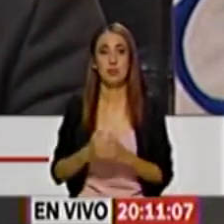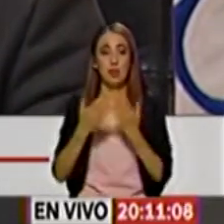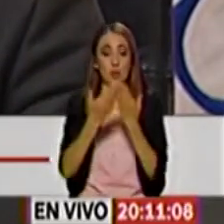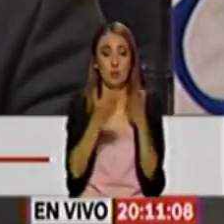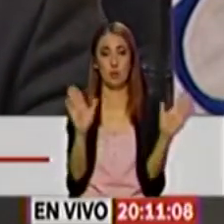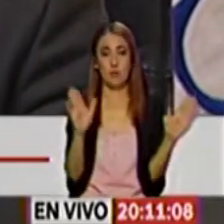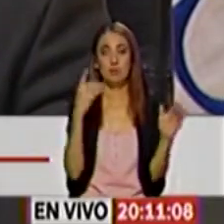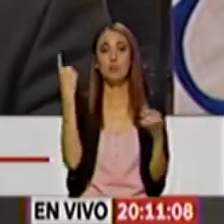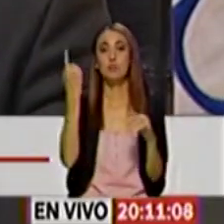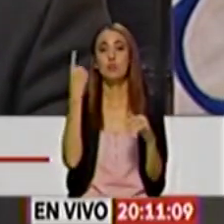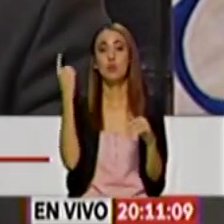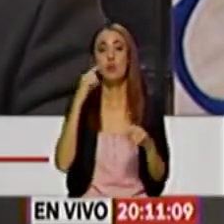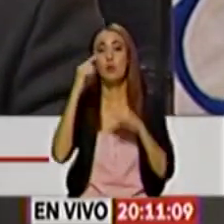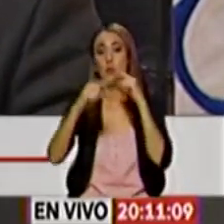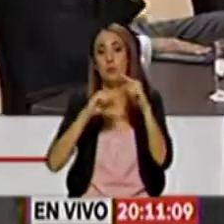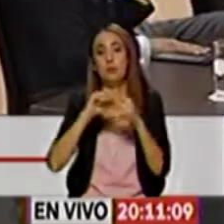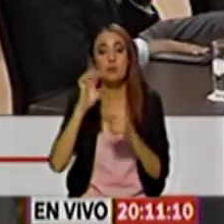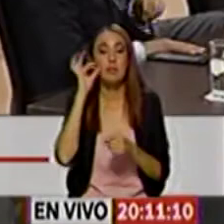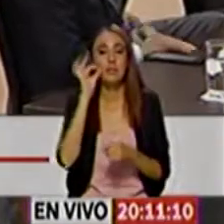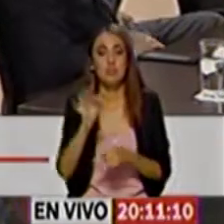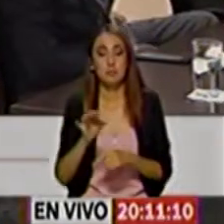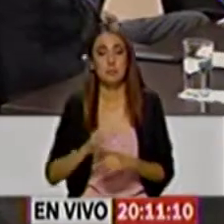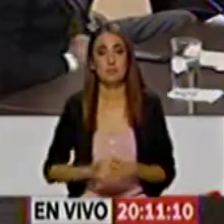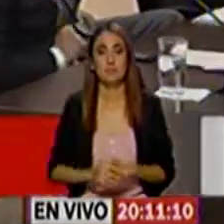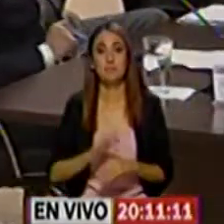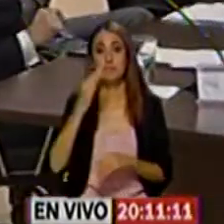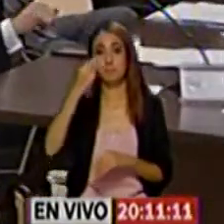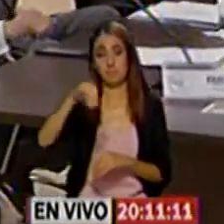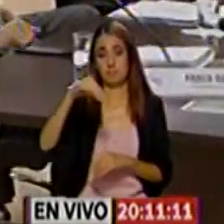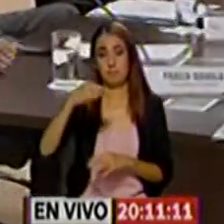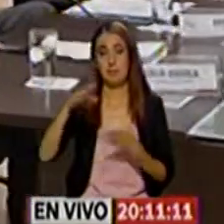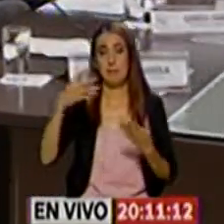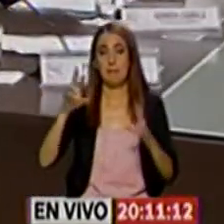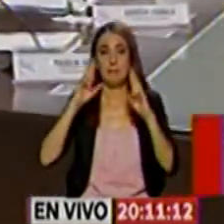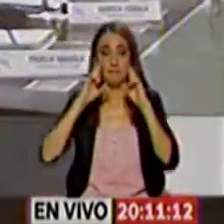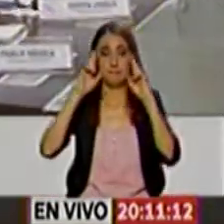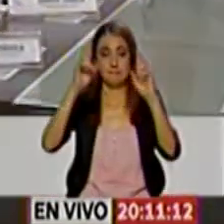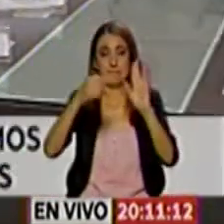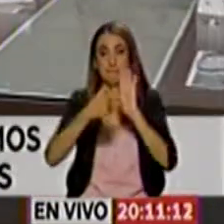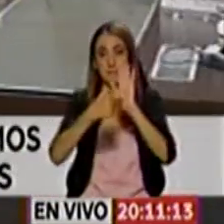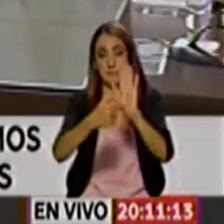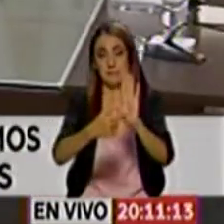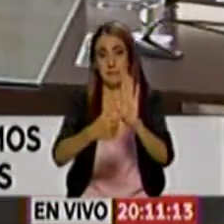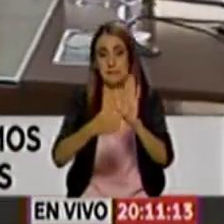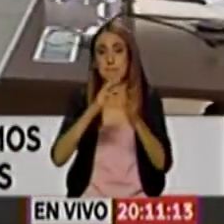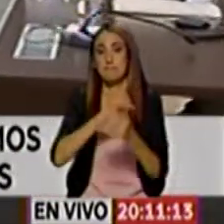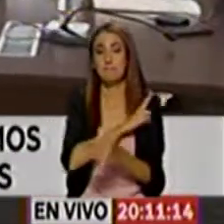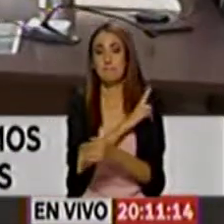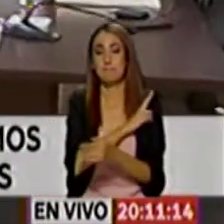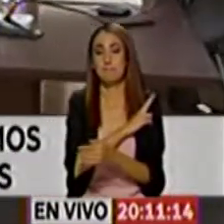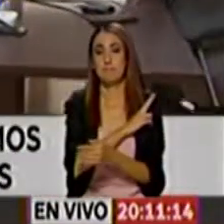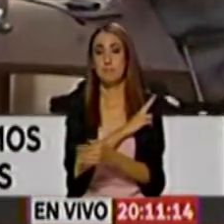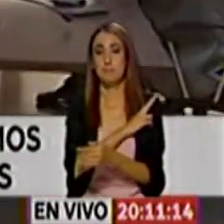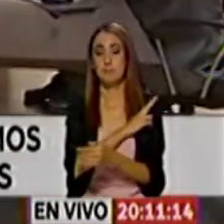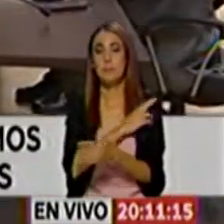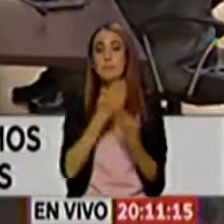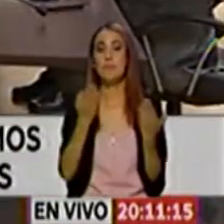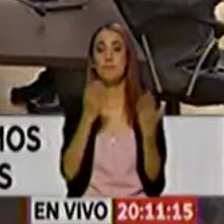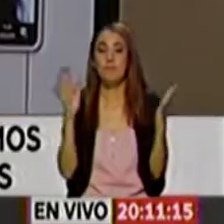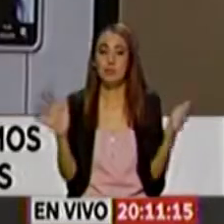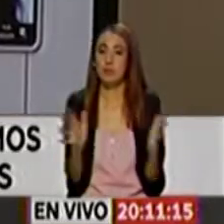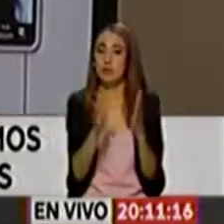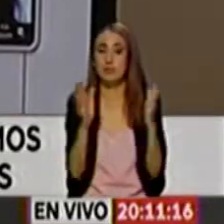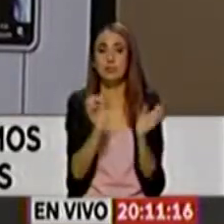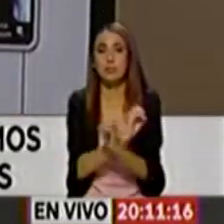únicamente el día que corresponde el examen este miércoles por ejemplo se conocieron los nombres de los académicos que elaborarán las preguntas no obstante